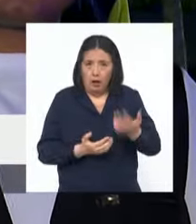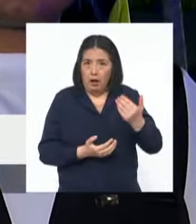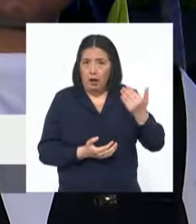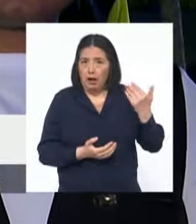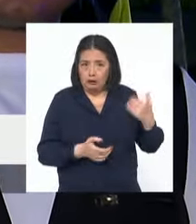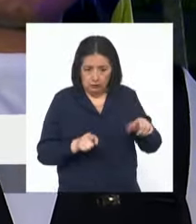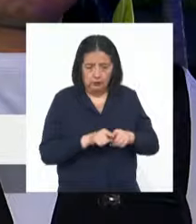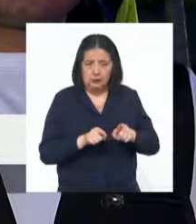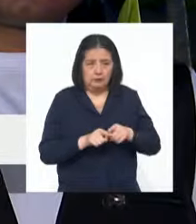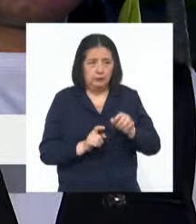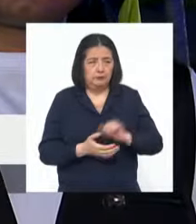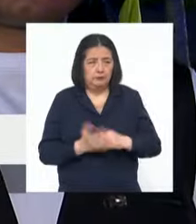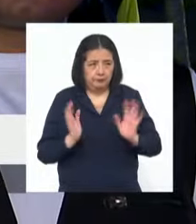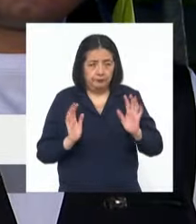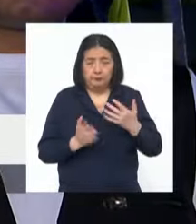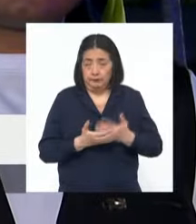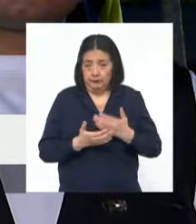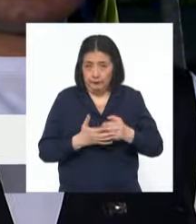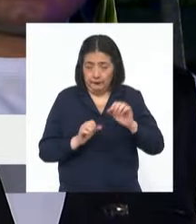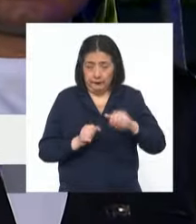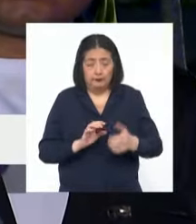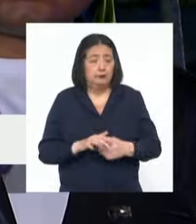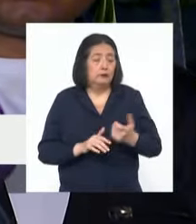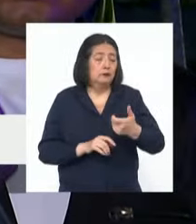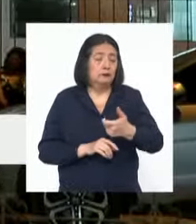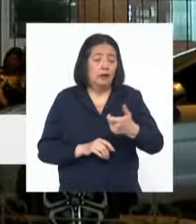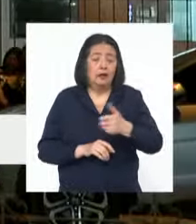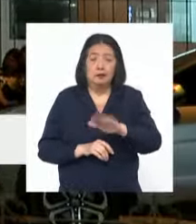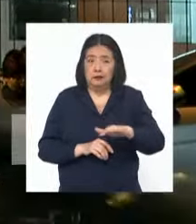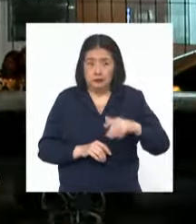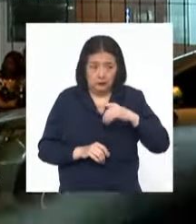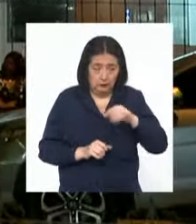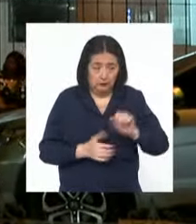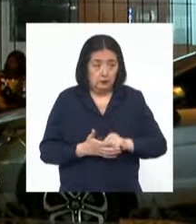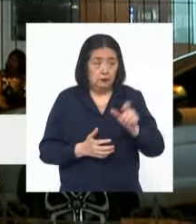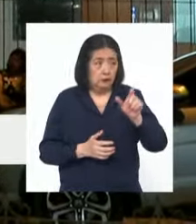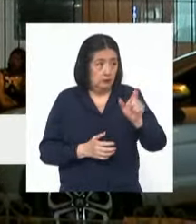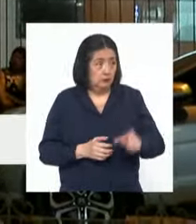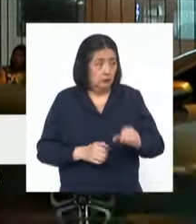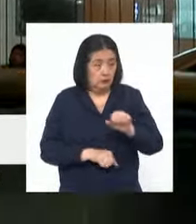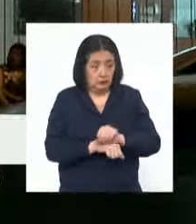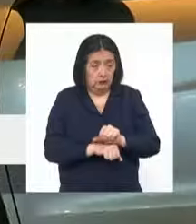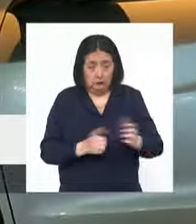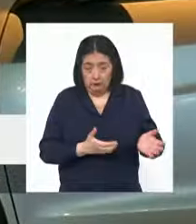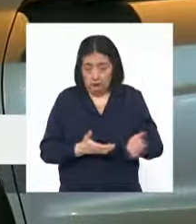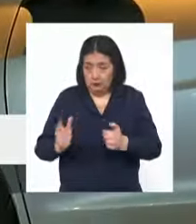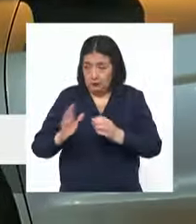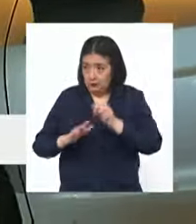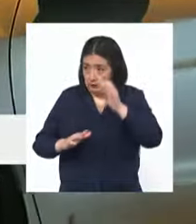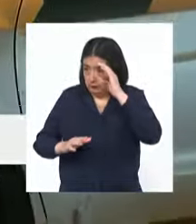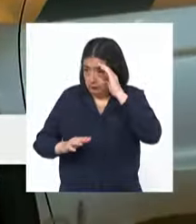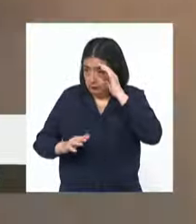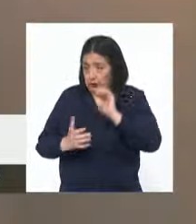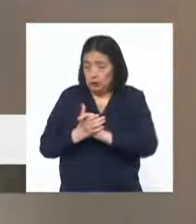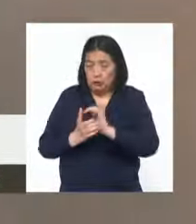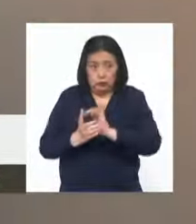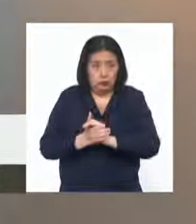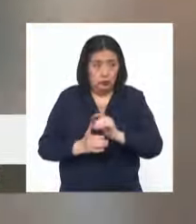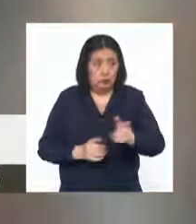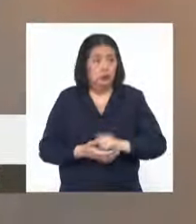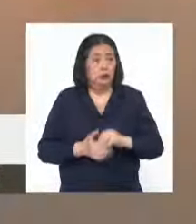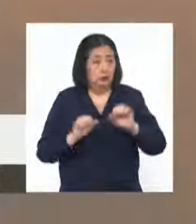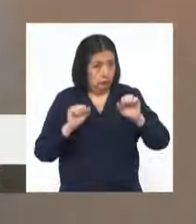anteriores, evidencias de haber filmado a menores de edad. El detenido fue puesto a disposición de la comisaría de Chorrillos,